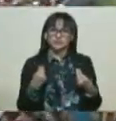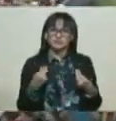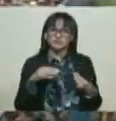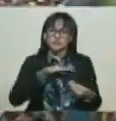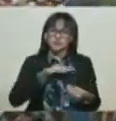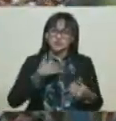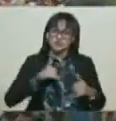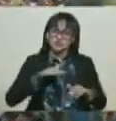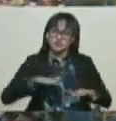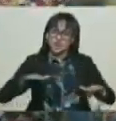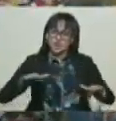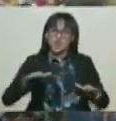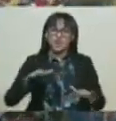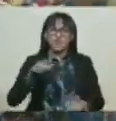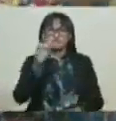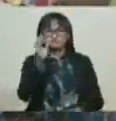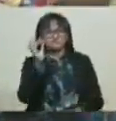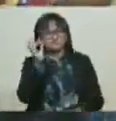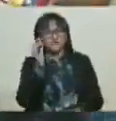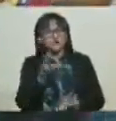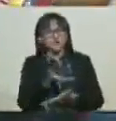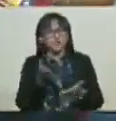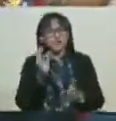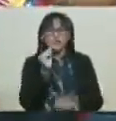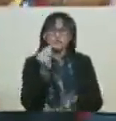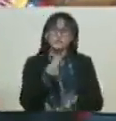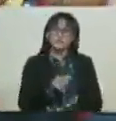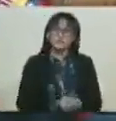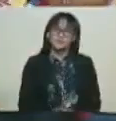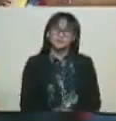hijos de nuestras hijas de la juventud